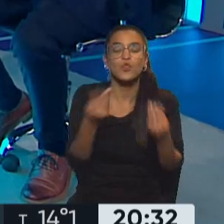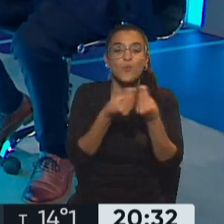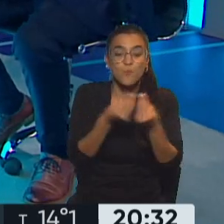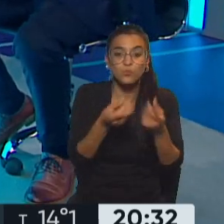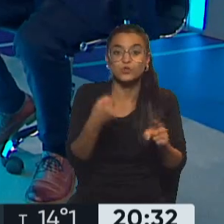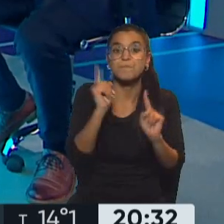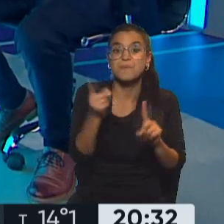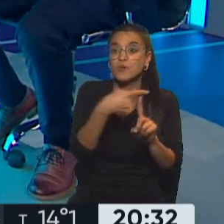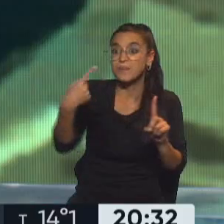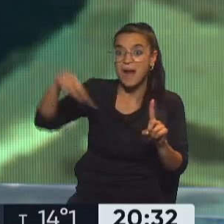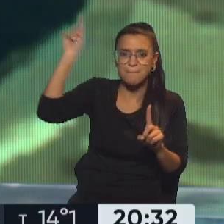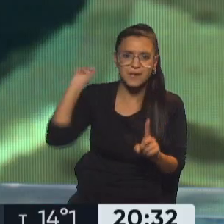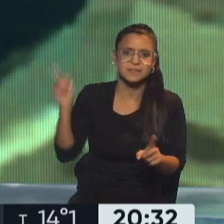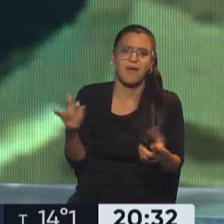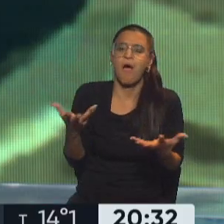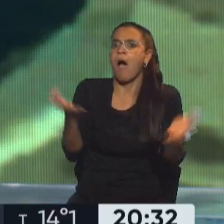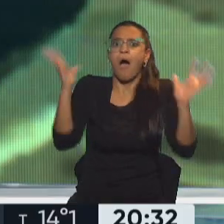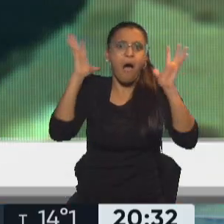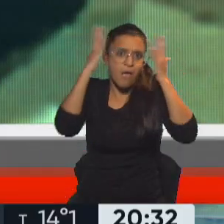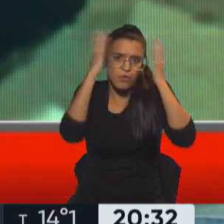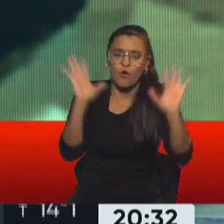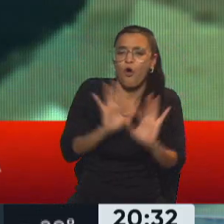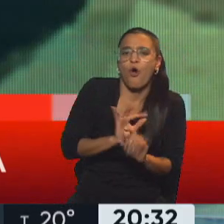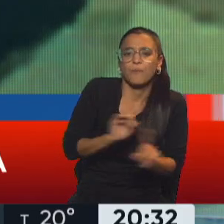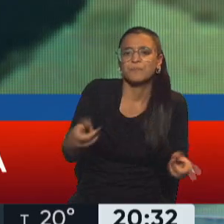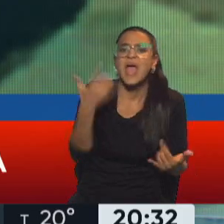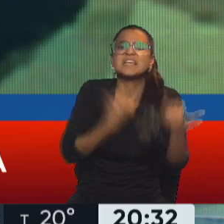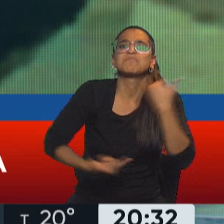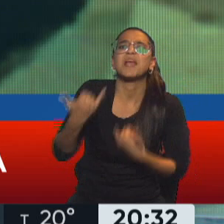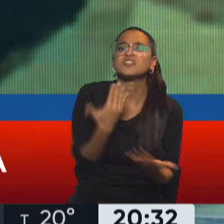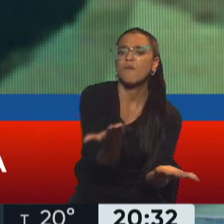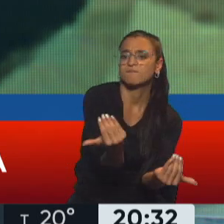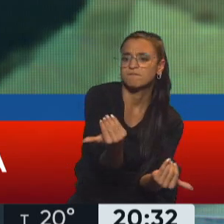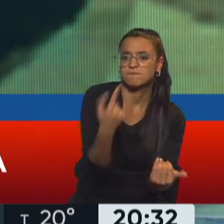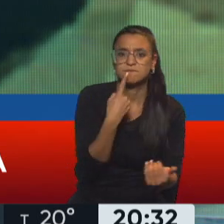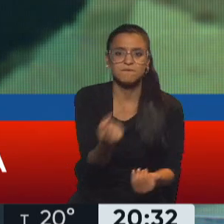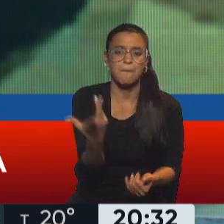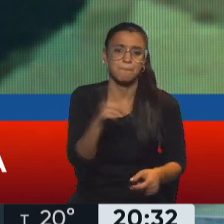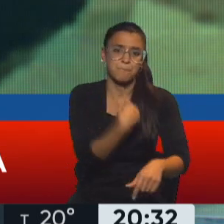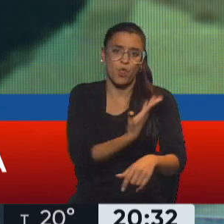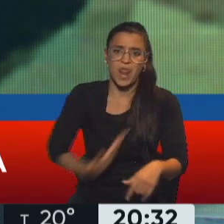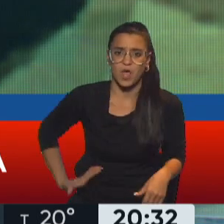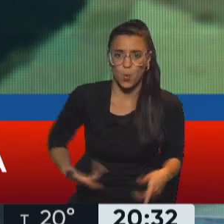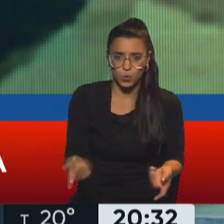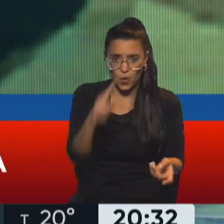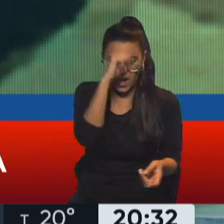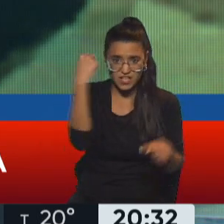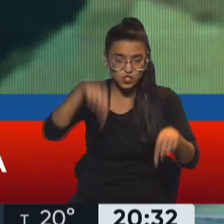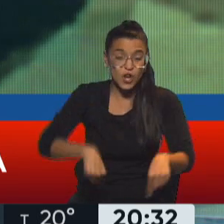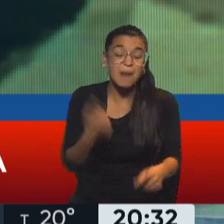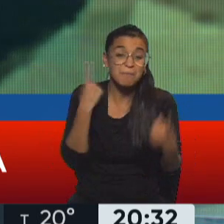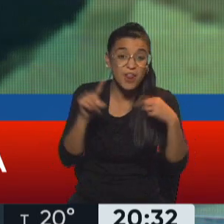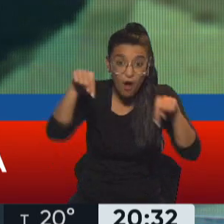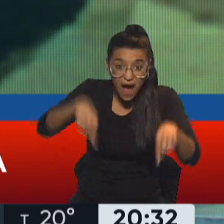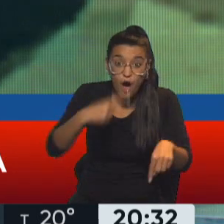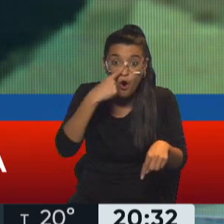que la semana pasada salieron a rasgarse las vestiduras pidiendo explicaciones al Ejecutivo Nacional en este caso. Pero